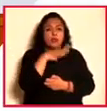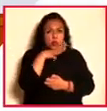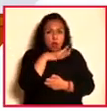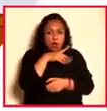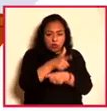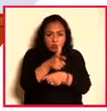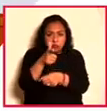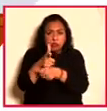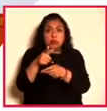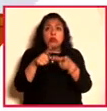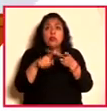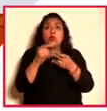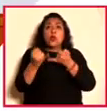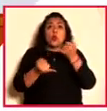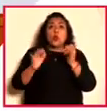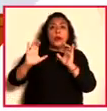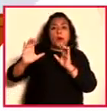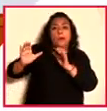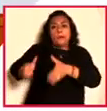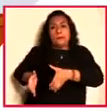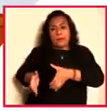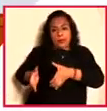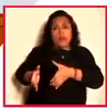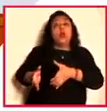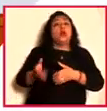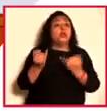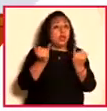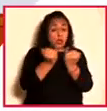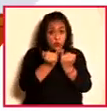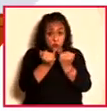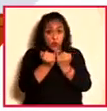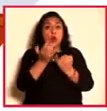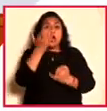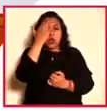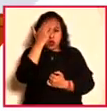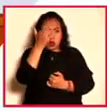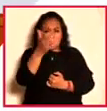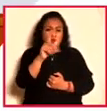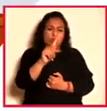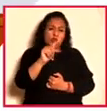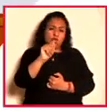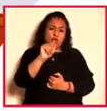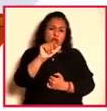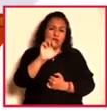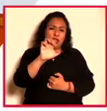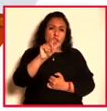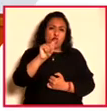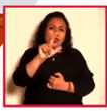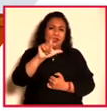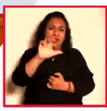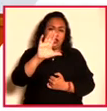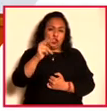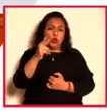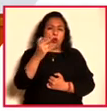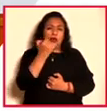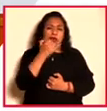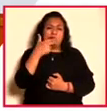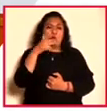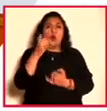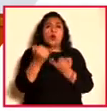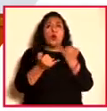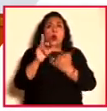el juego de pelota, que también era conocido como el Teotlaxco en náhuatl, el juego de los